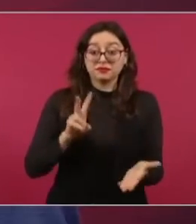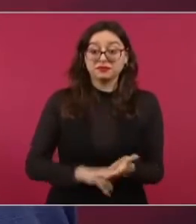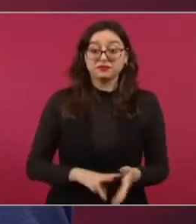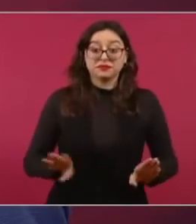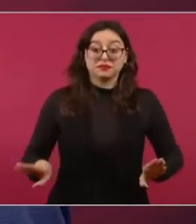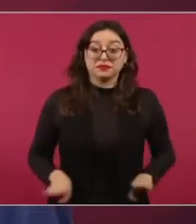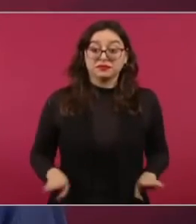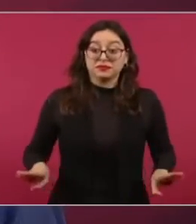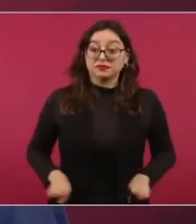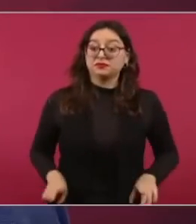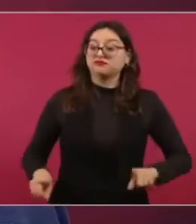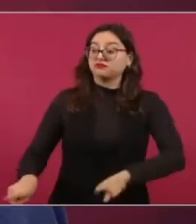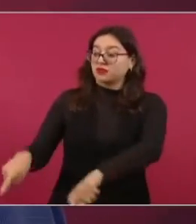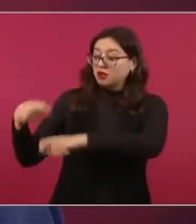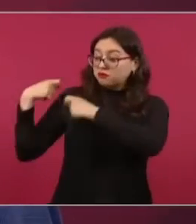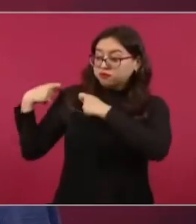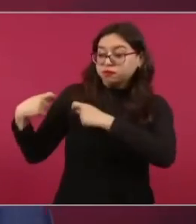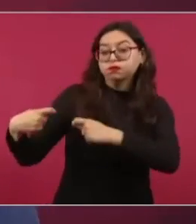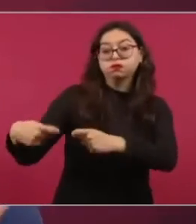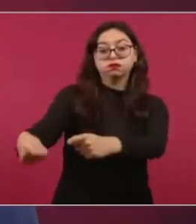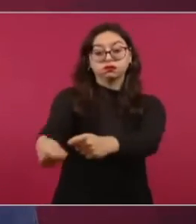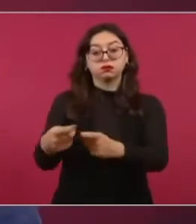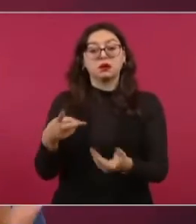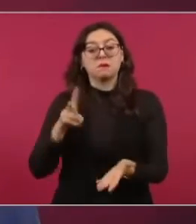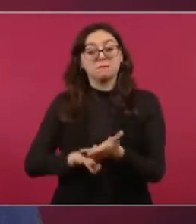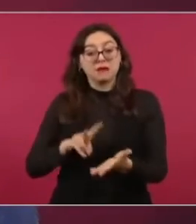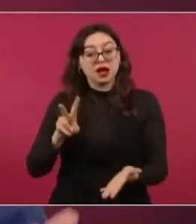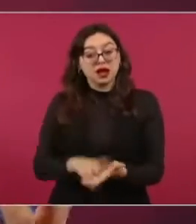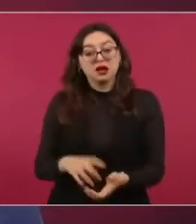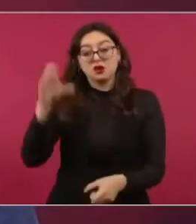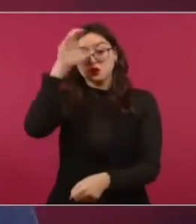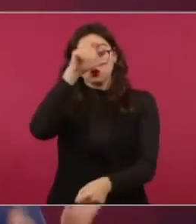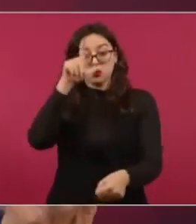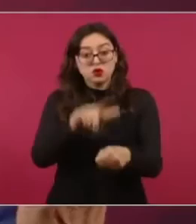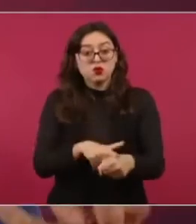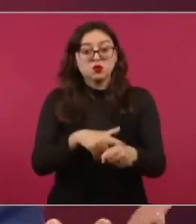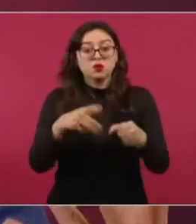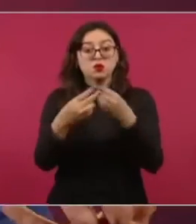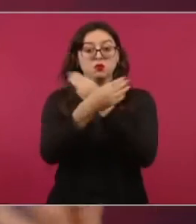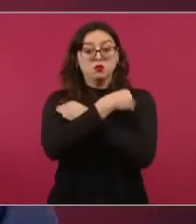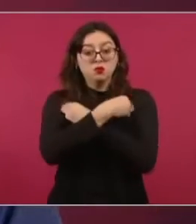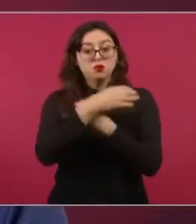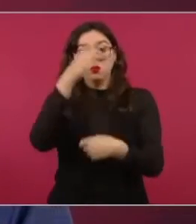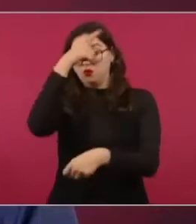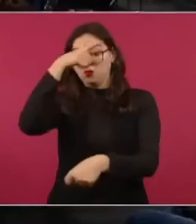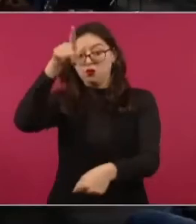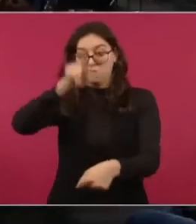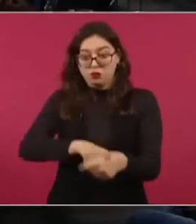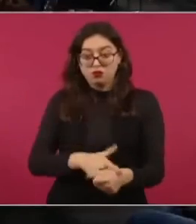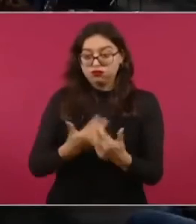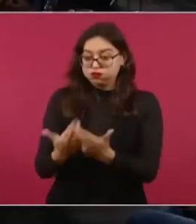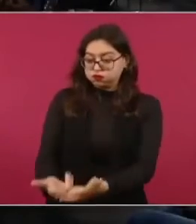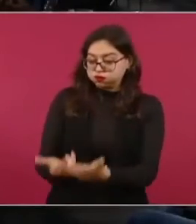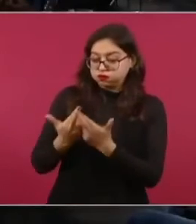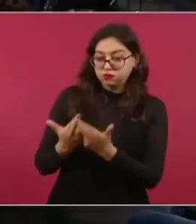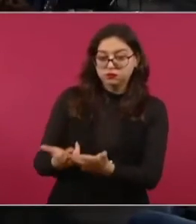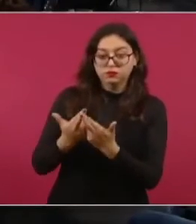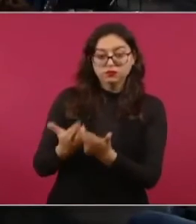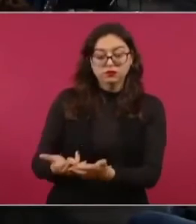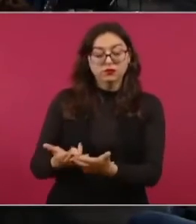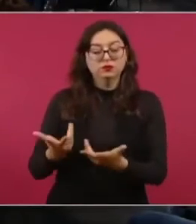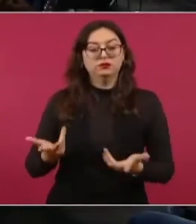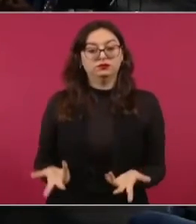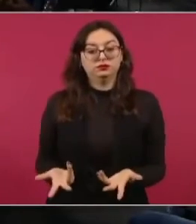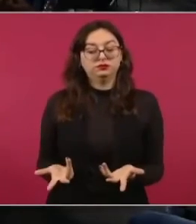Tenemos una gran reserva de valores culturales, morales, espirituales, que se ha